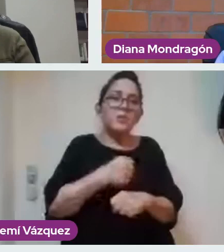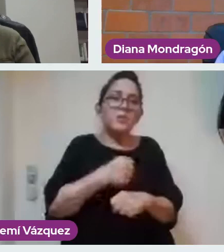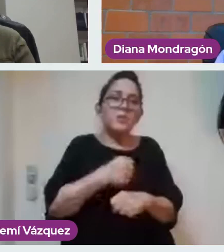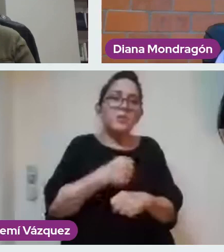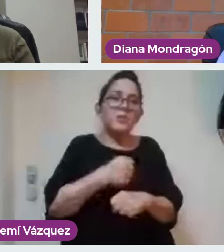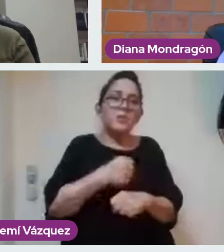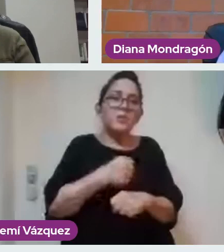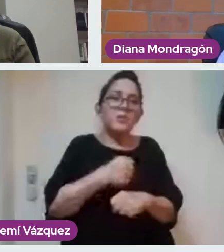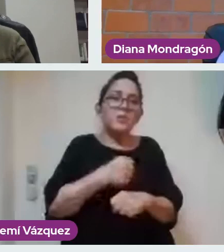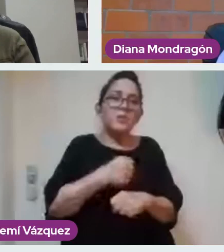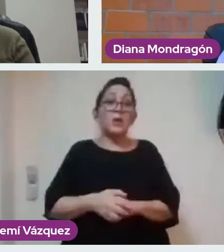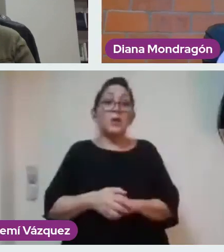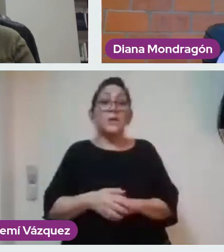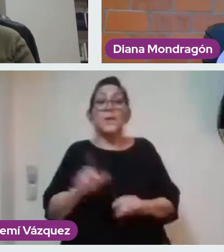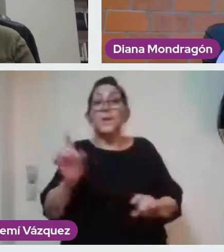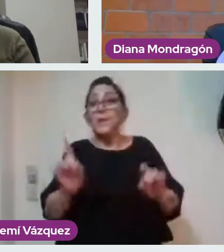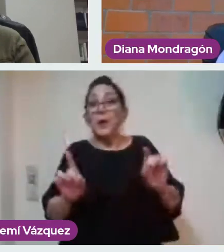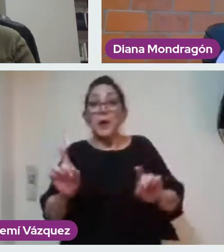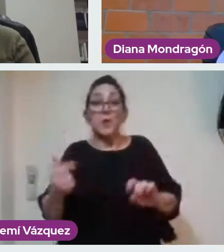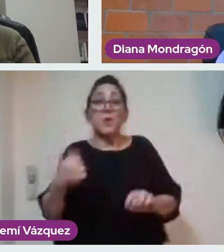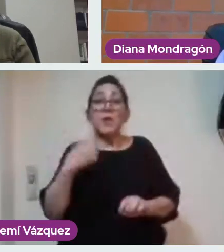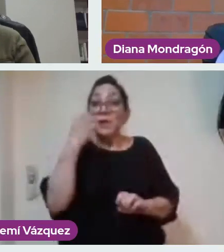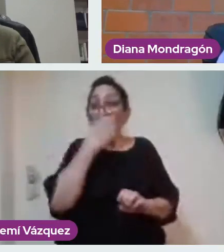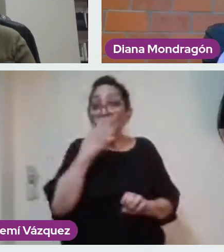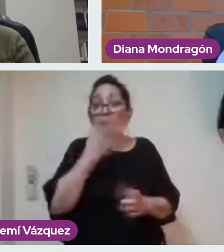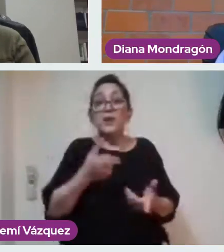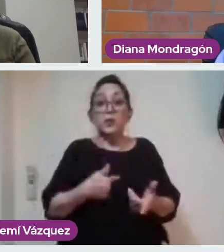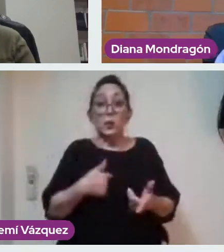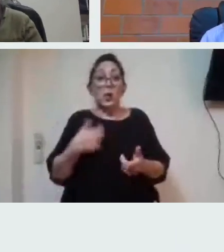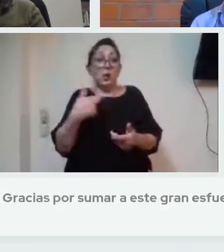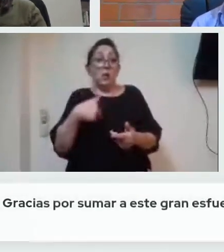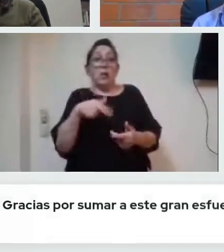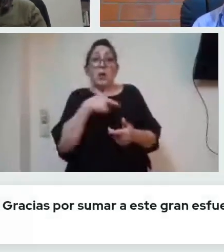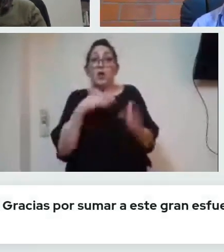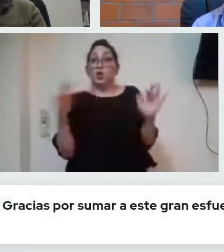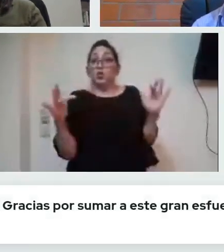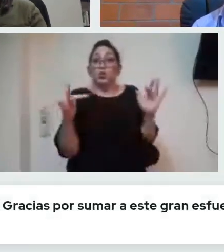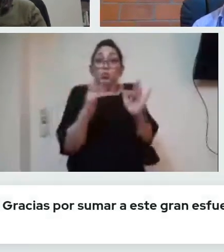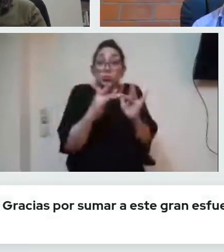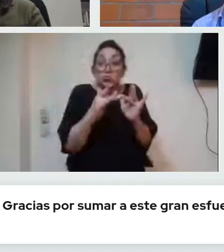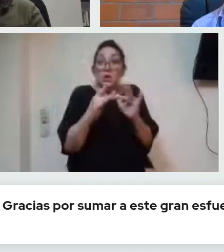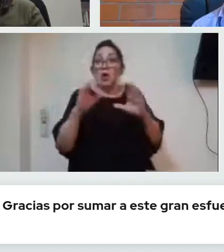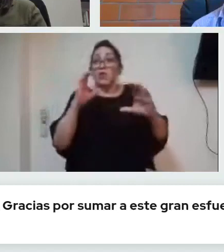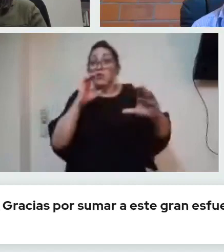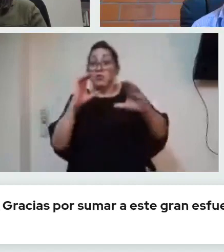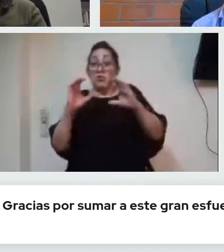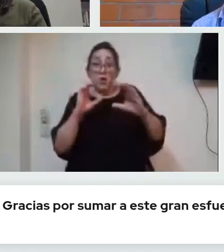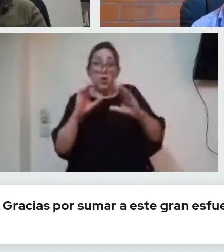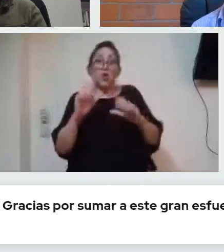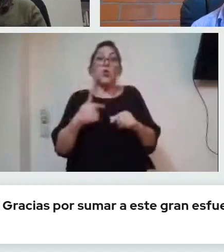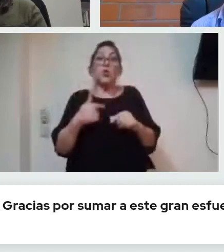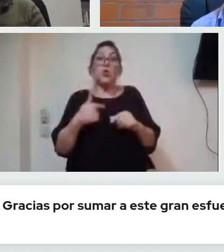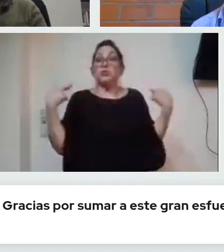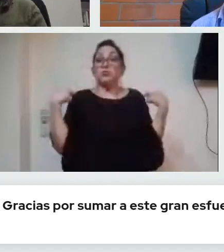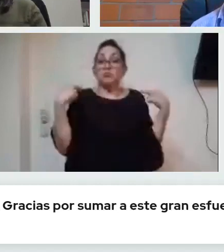escuela, para poder estar en contacto y en comunicación, es súper vital y súper básico para el desarrollo.